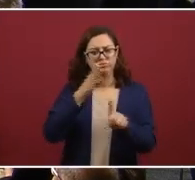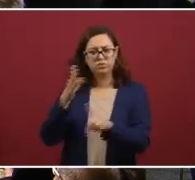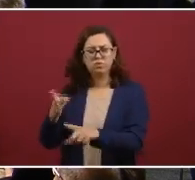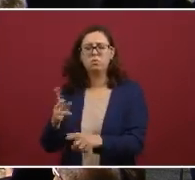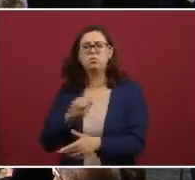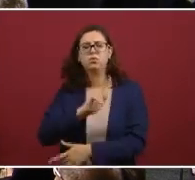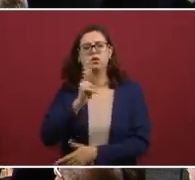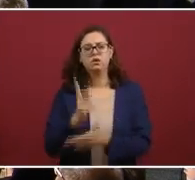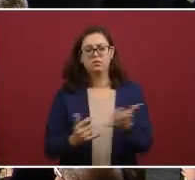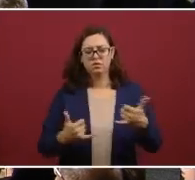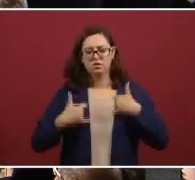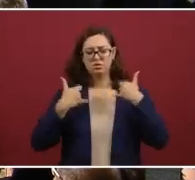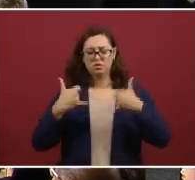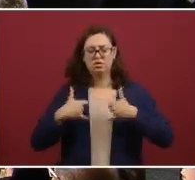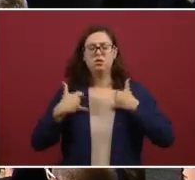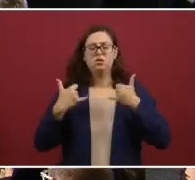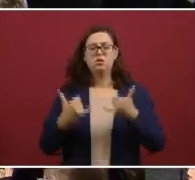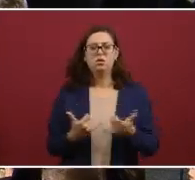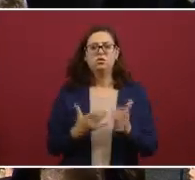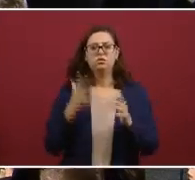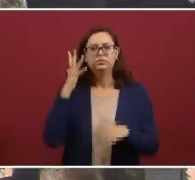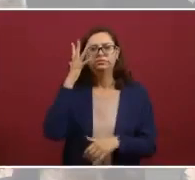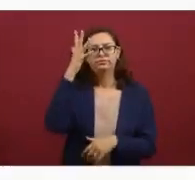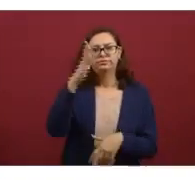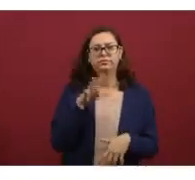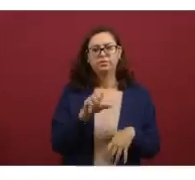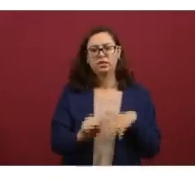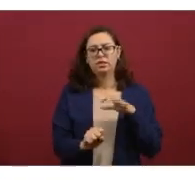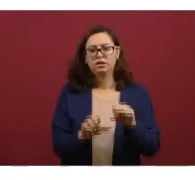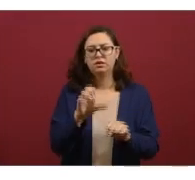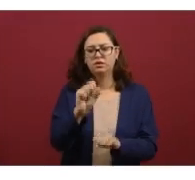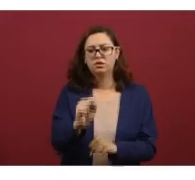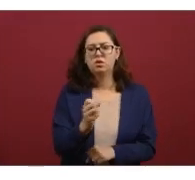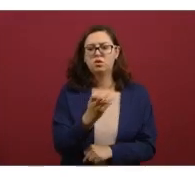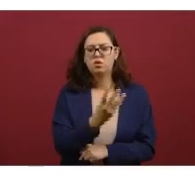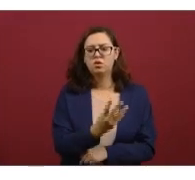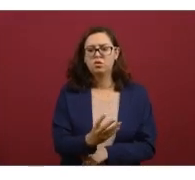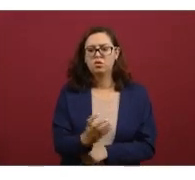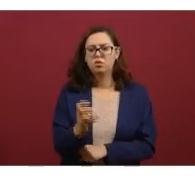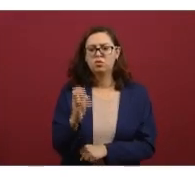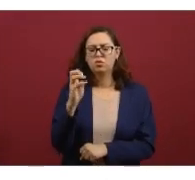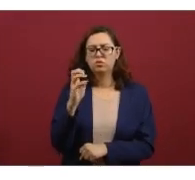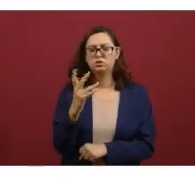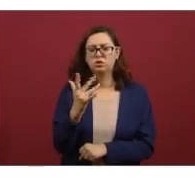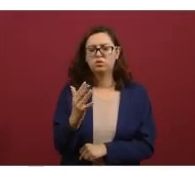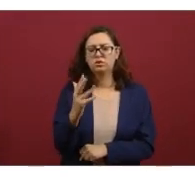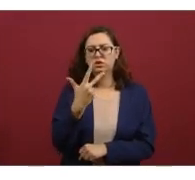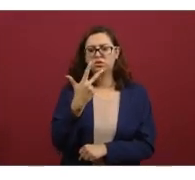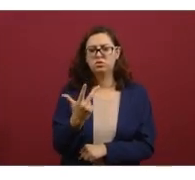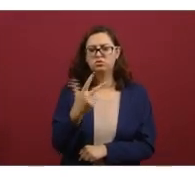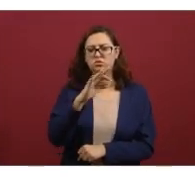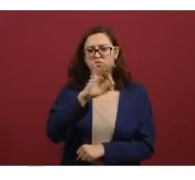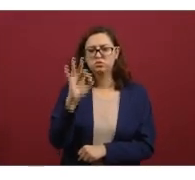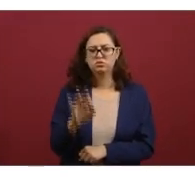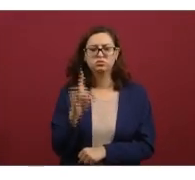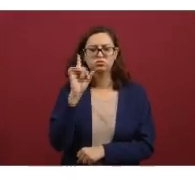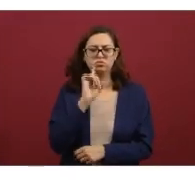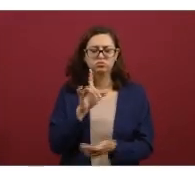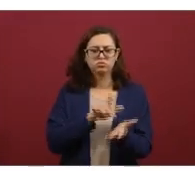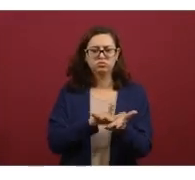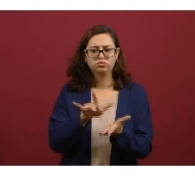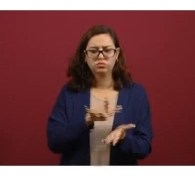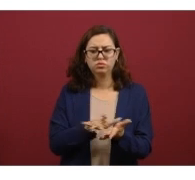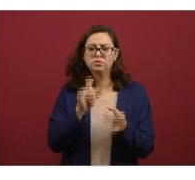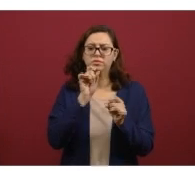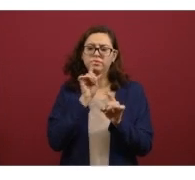Construyendo Futuro llega a 342,000 mujeres, lo que significa 58% del total. Sembrando Vida